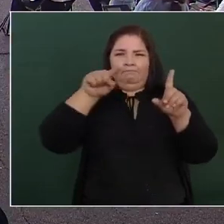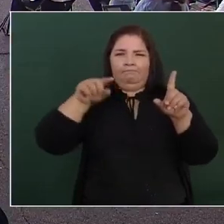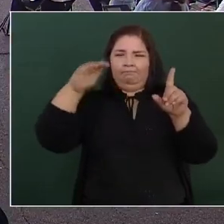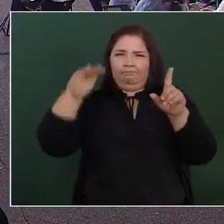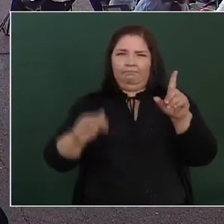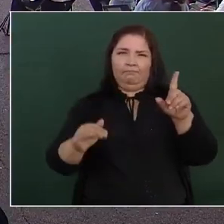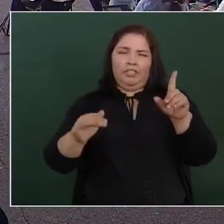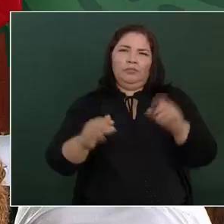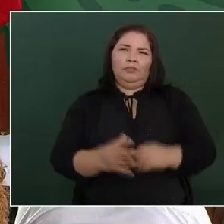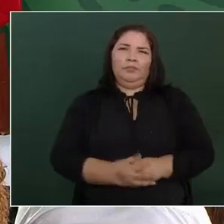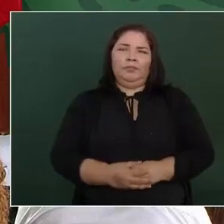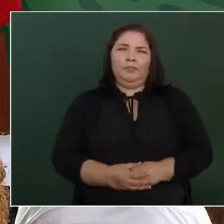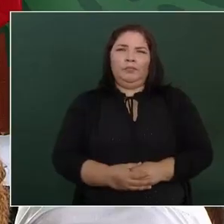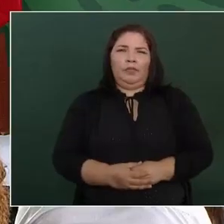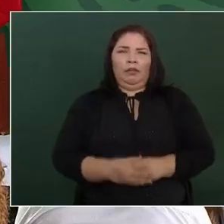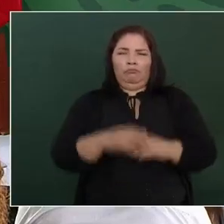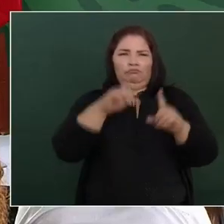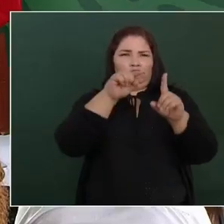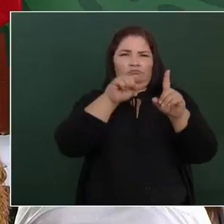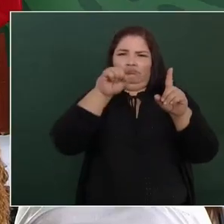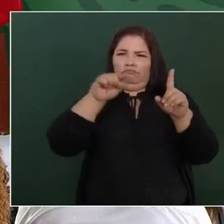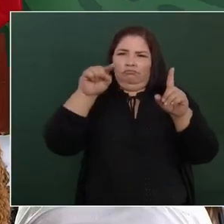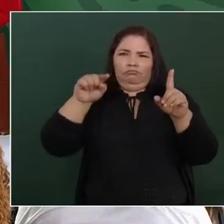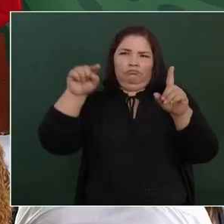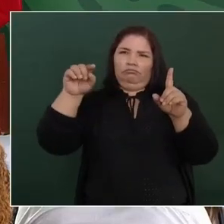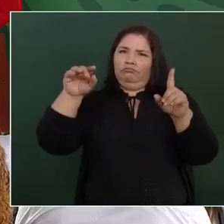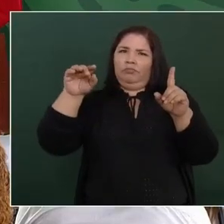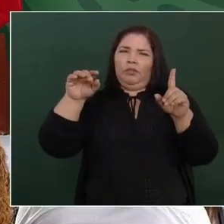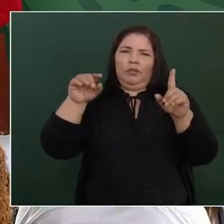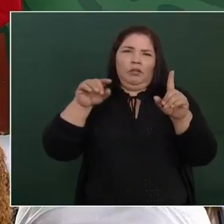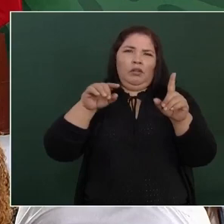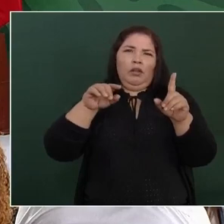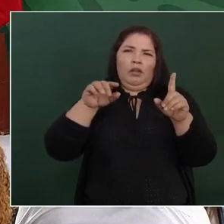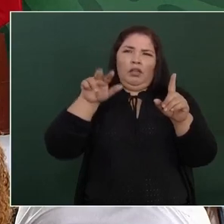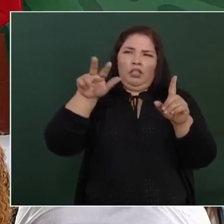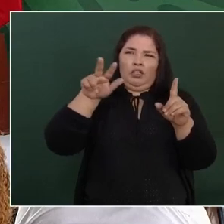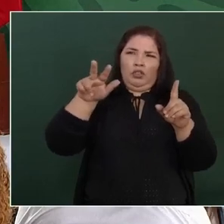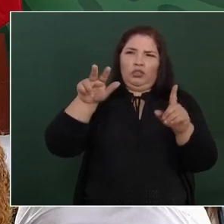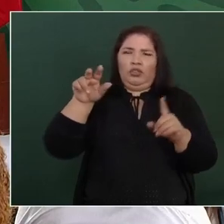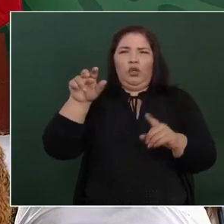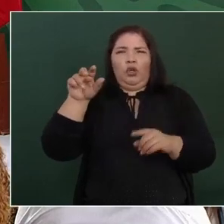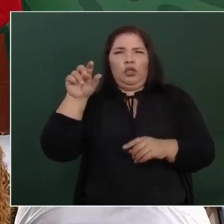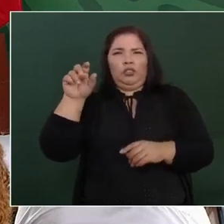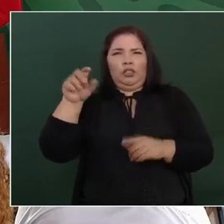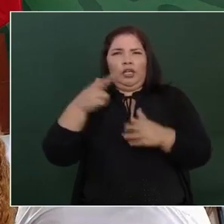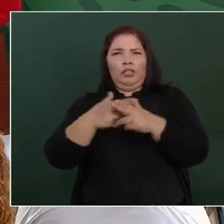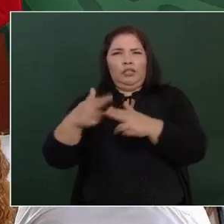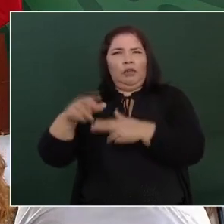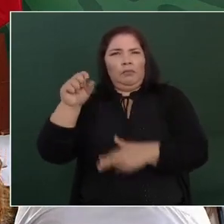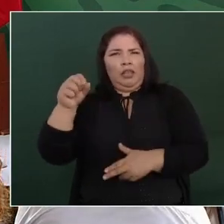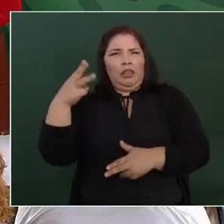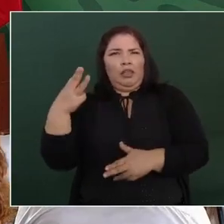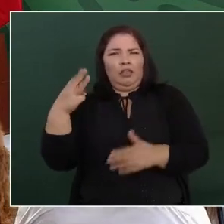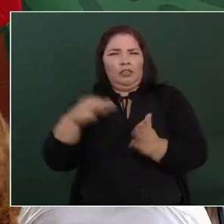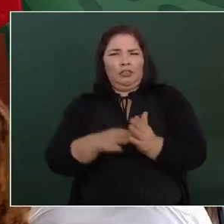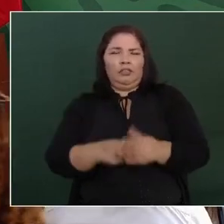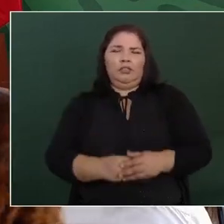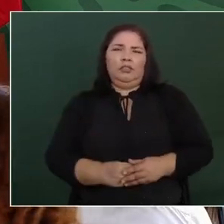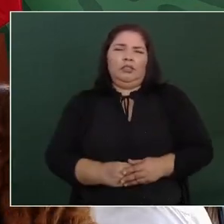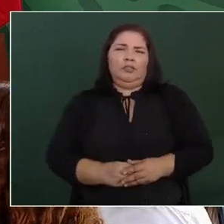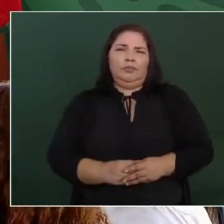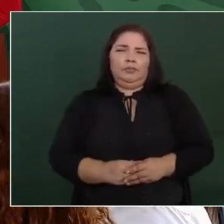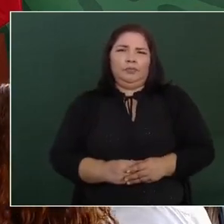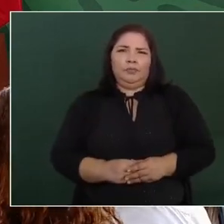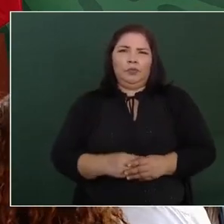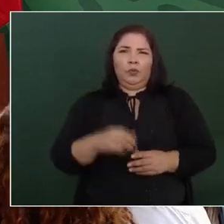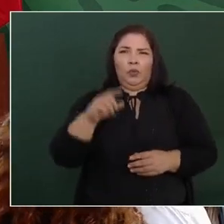aunque se mantiene el delito por los números que tiene del 18 hasta el 23, pero podemos observar aquí